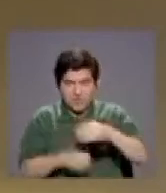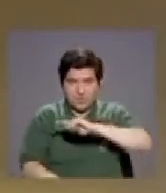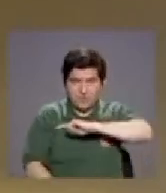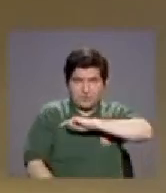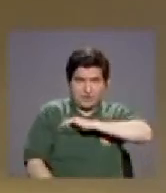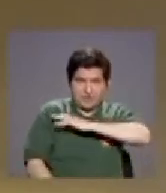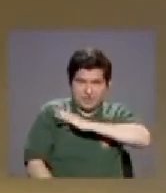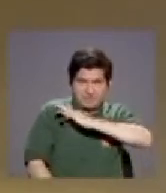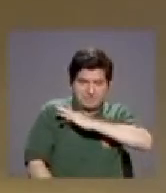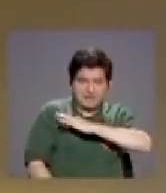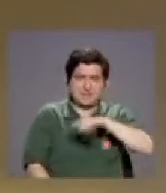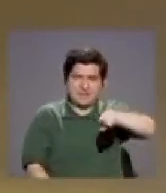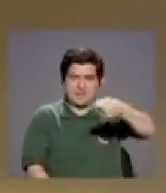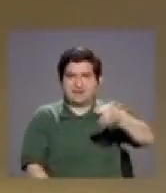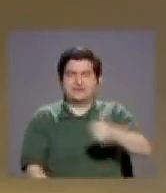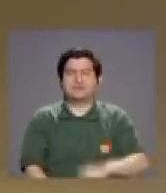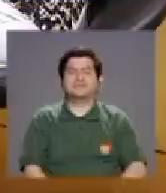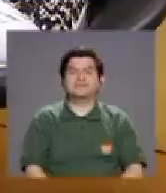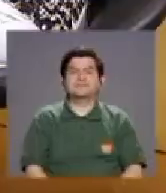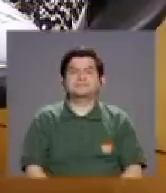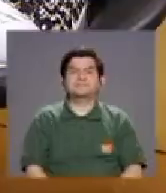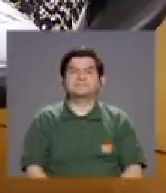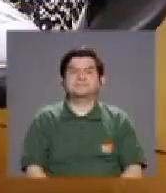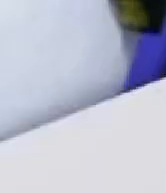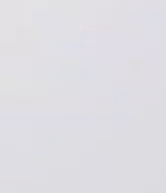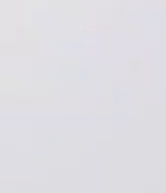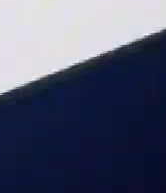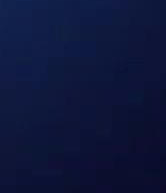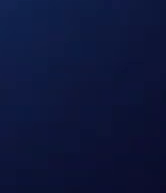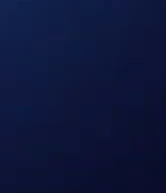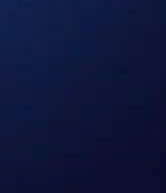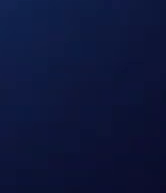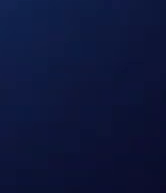canal nos invite a hacerlo. Regresamos.